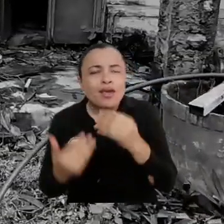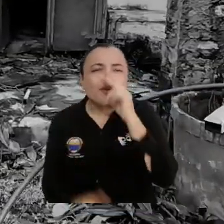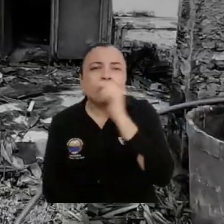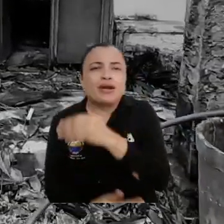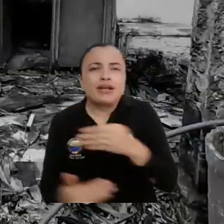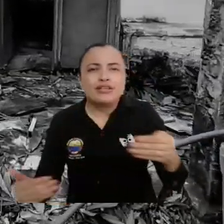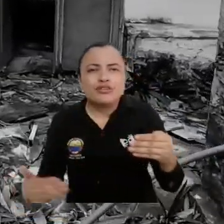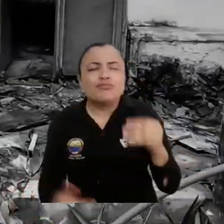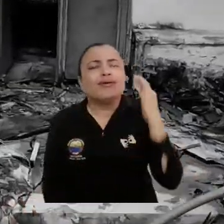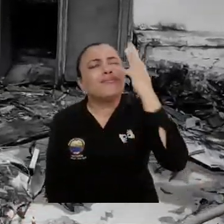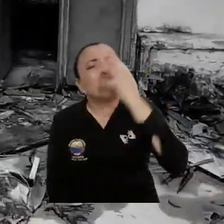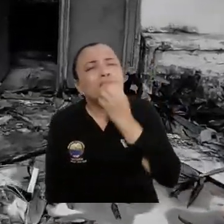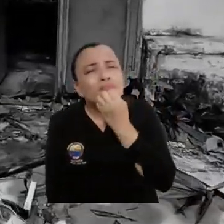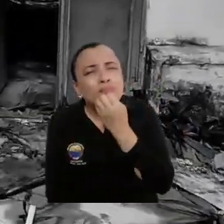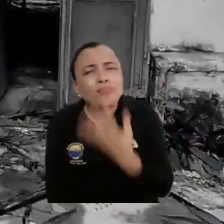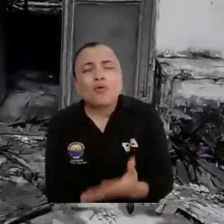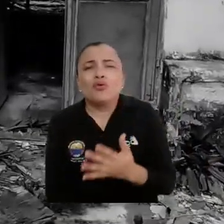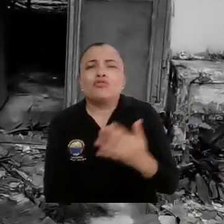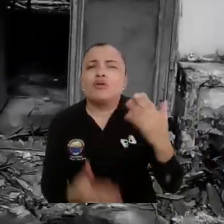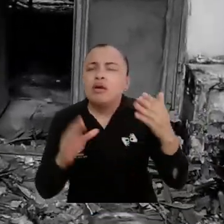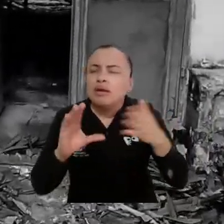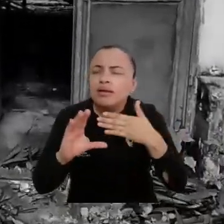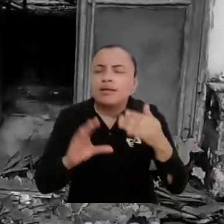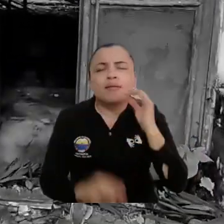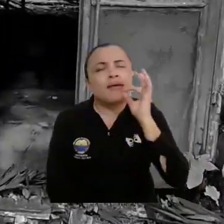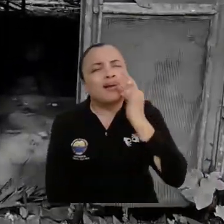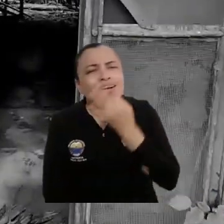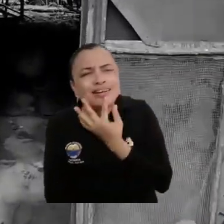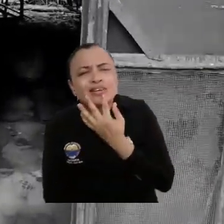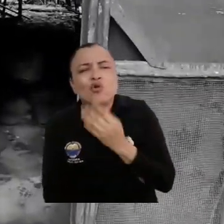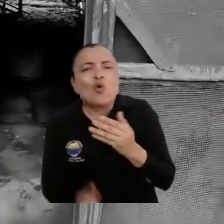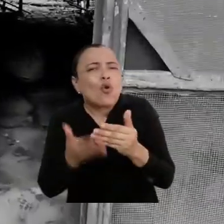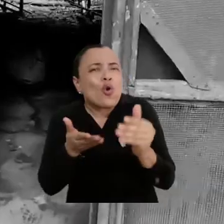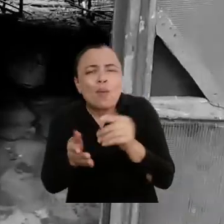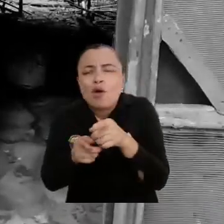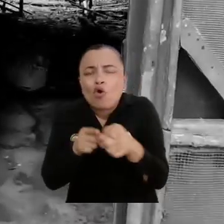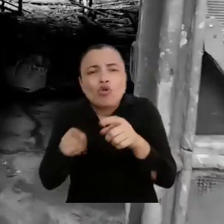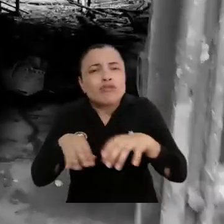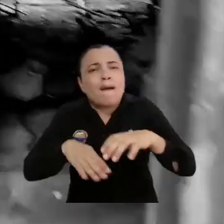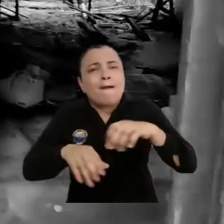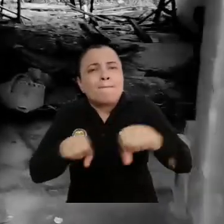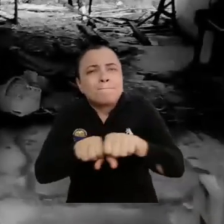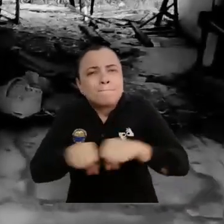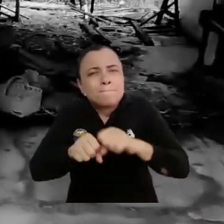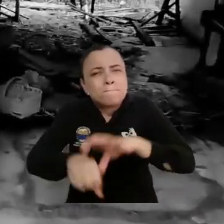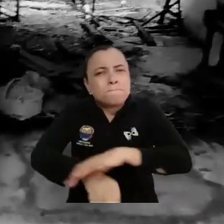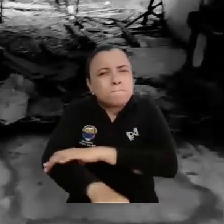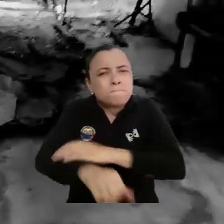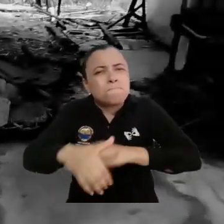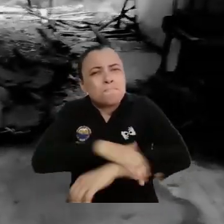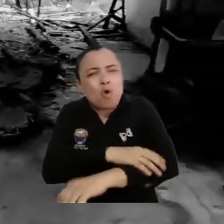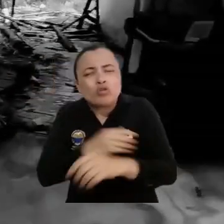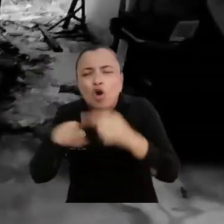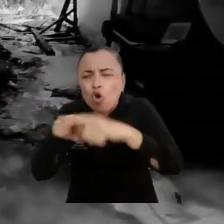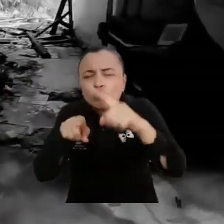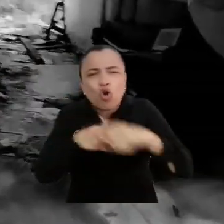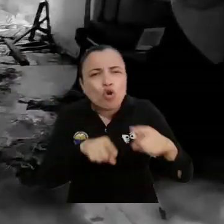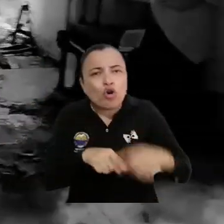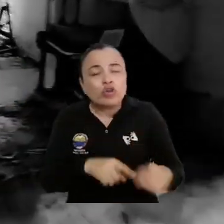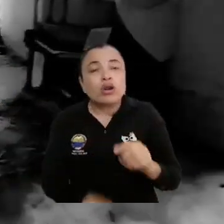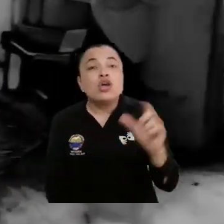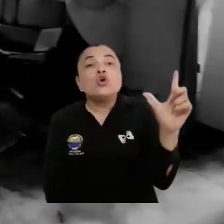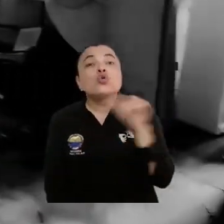clima. Usted conseguía de todo ahí, botas, lo que usted menos pensaba, ahí lo vendían. Y los lunes subía el señor con la carne, viene